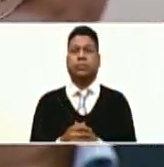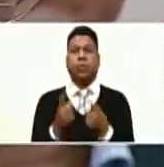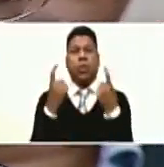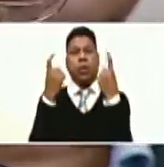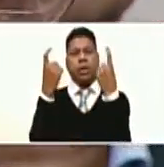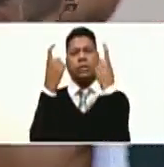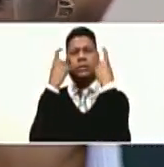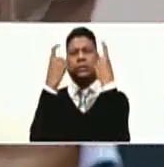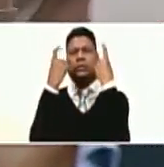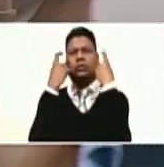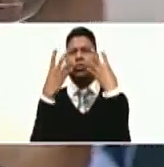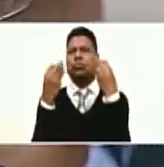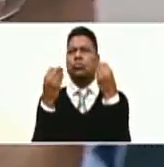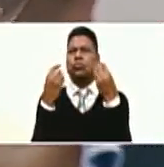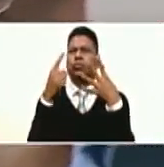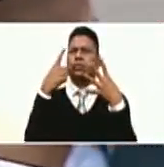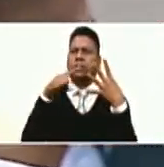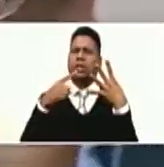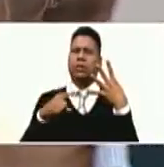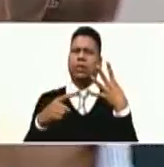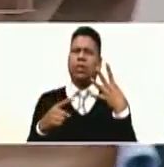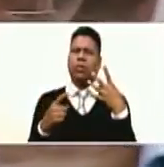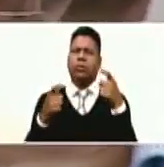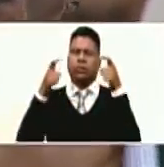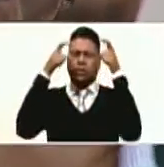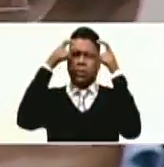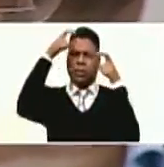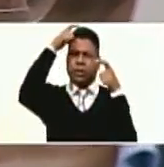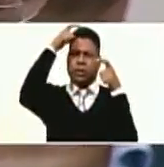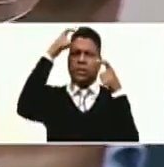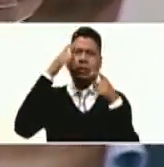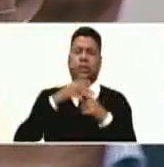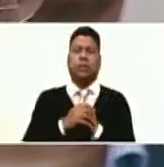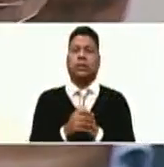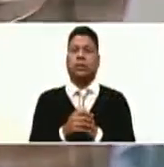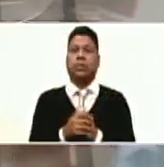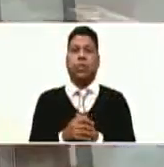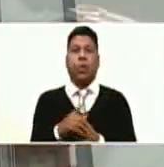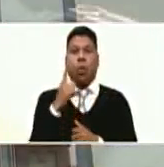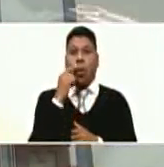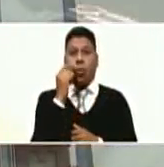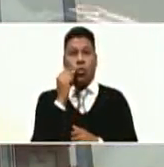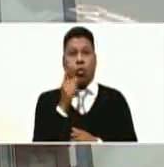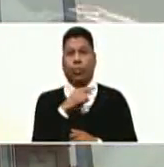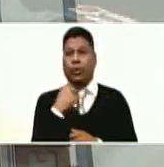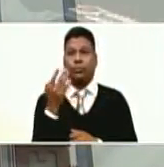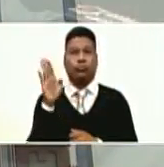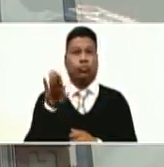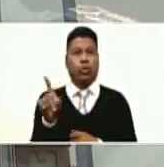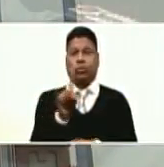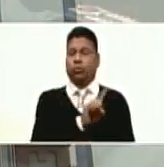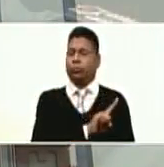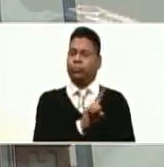tantas cosas el comandante. Es un hombre que no ha muerto. Es un hombre que